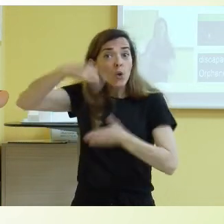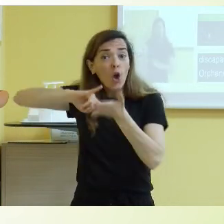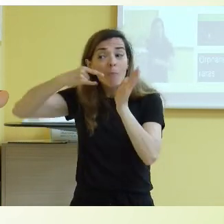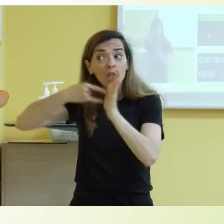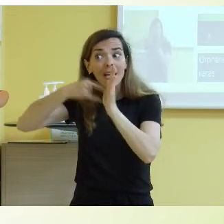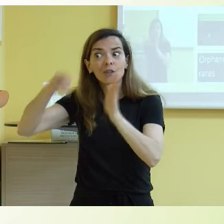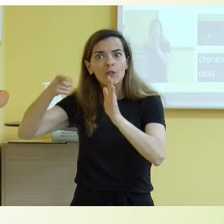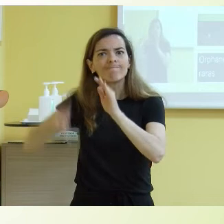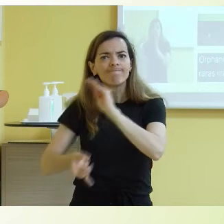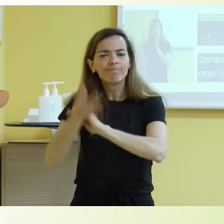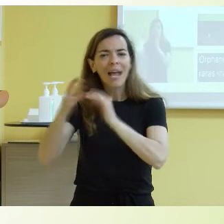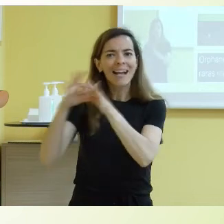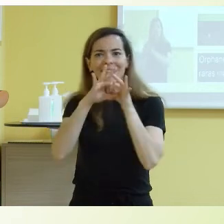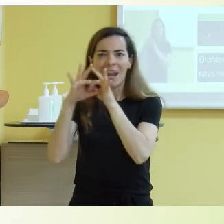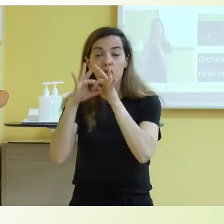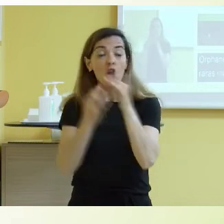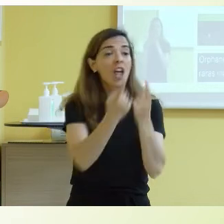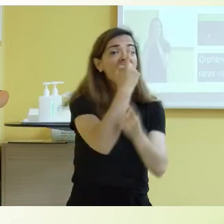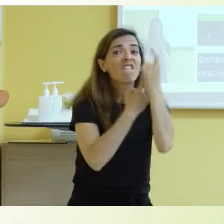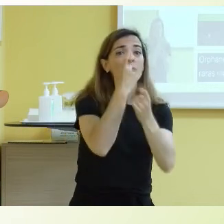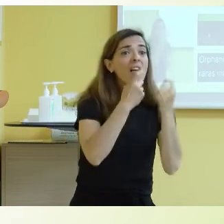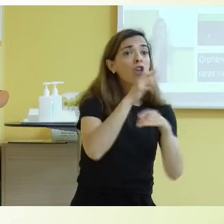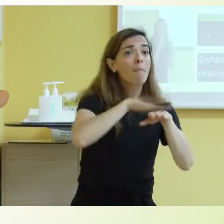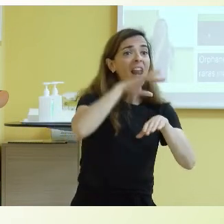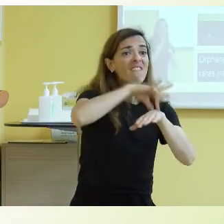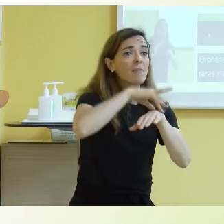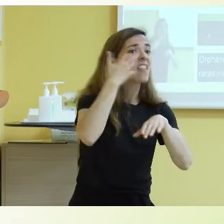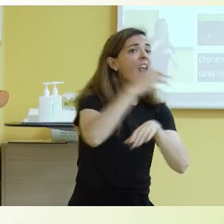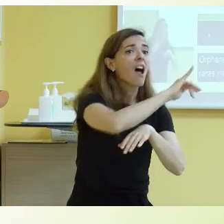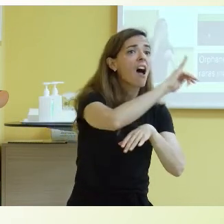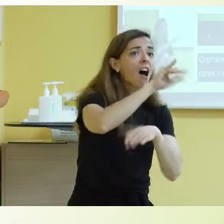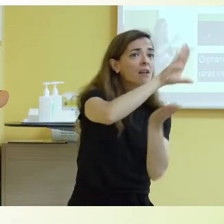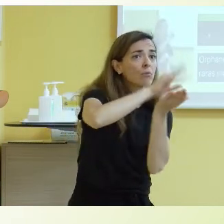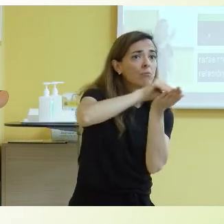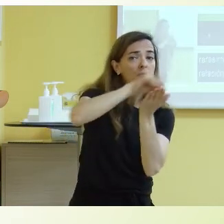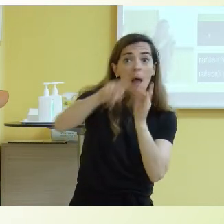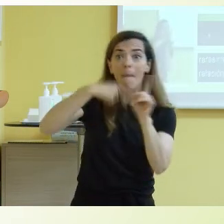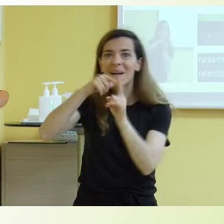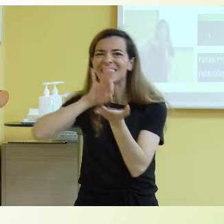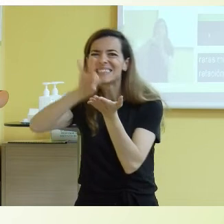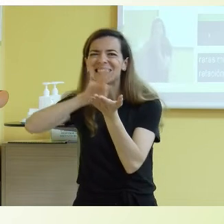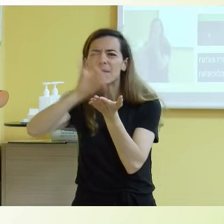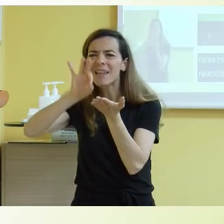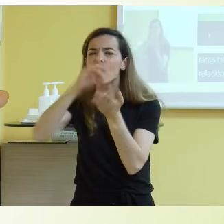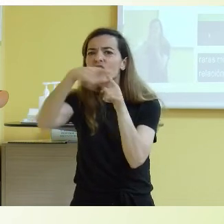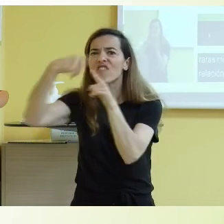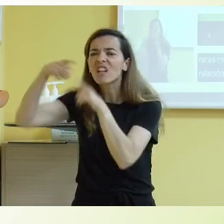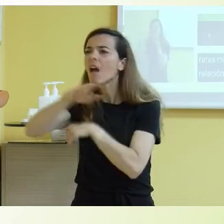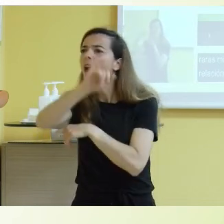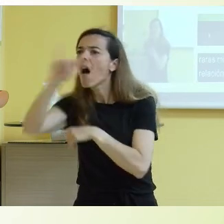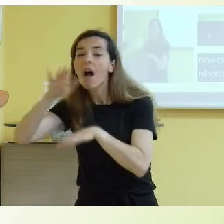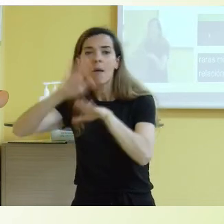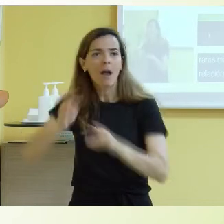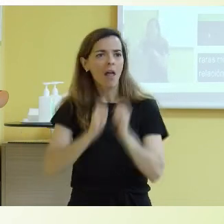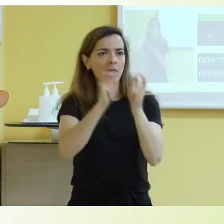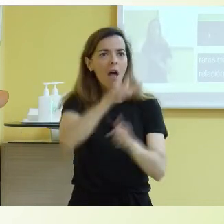una relación entre la información que existe para las enfermedades raras y los diferentes servicios disponibles para pacientes,